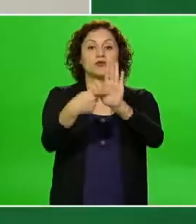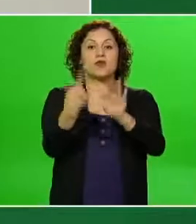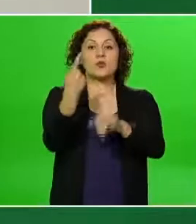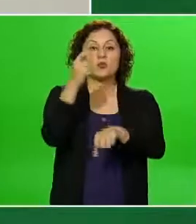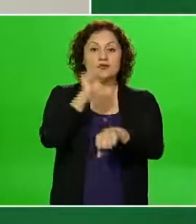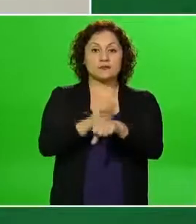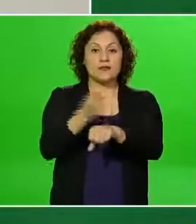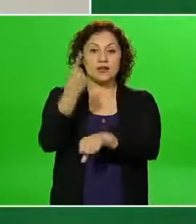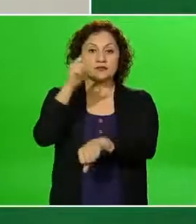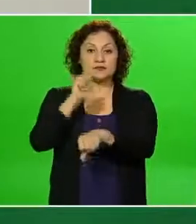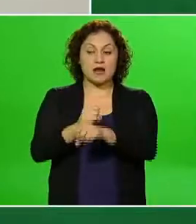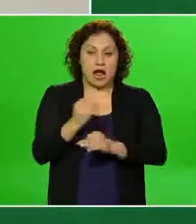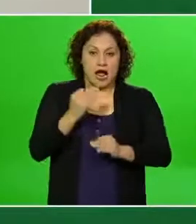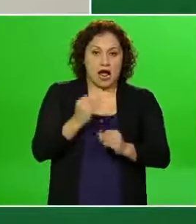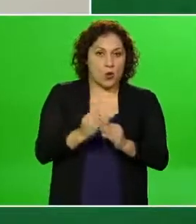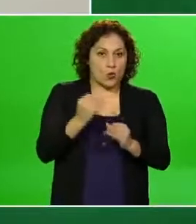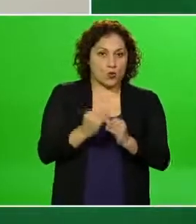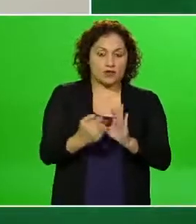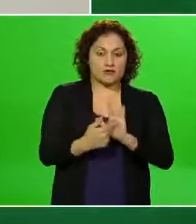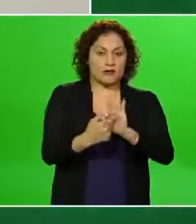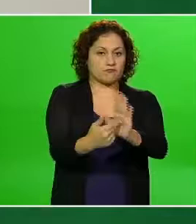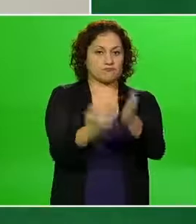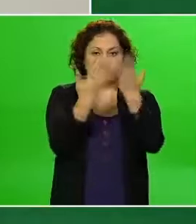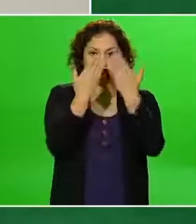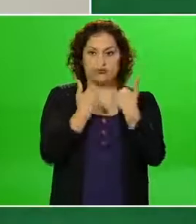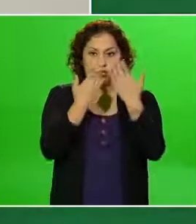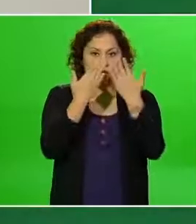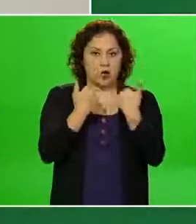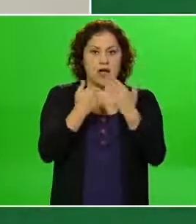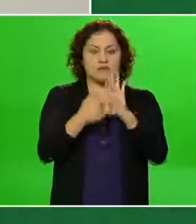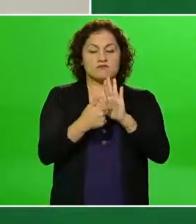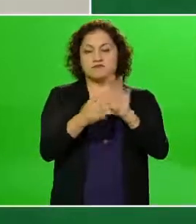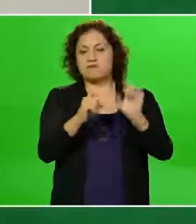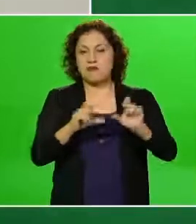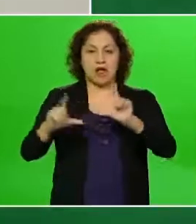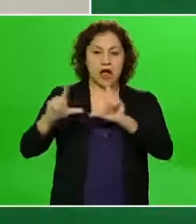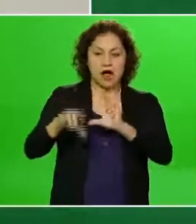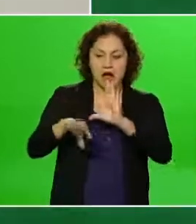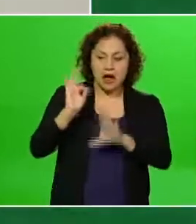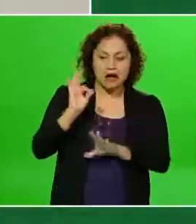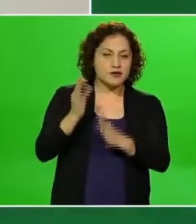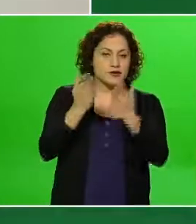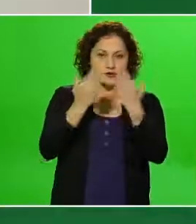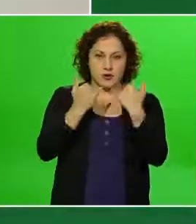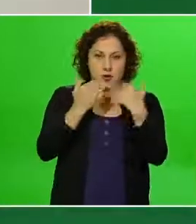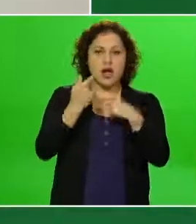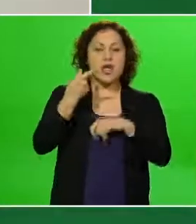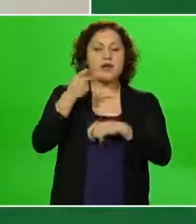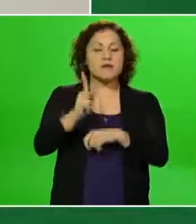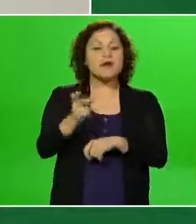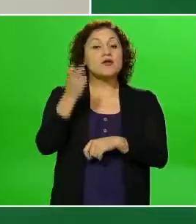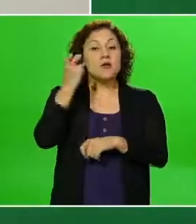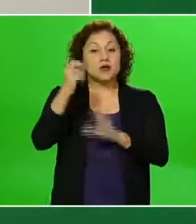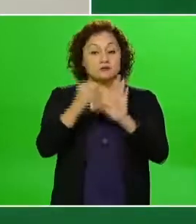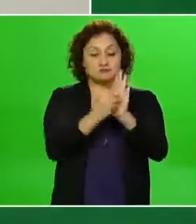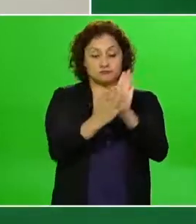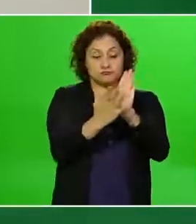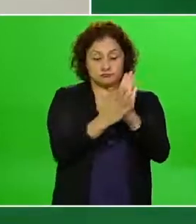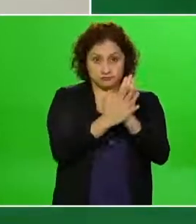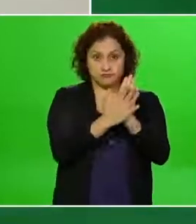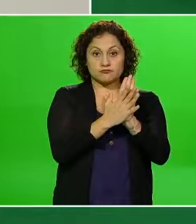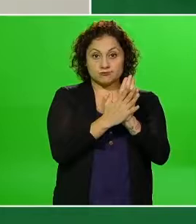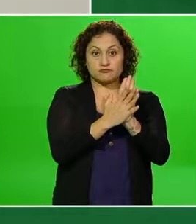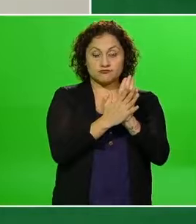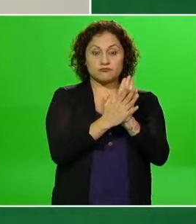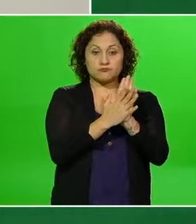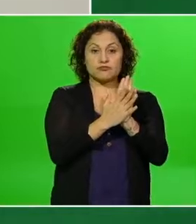No los tenemos en este momento en el corte me refiero para la presentación o a la mano, pero forman parte de la base de datos y se